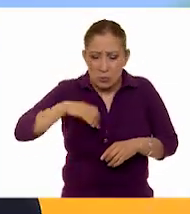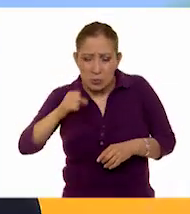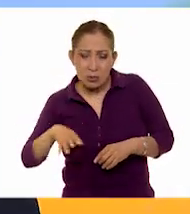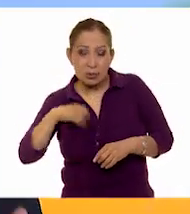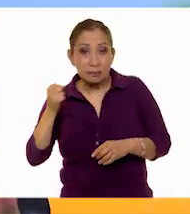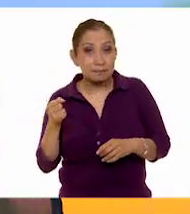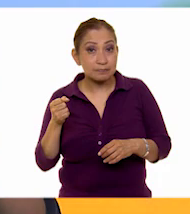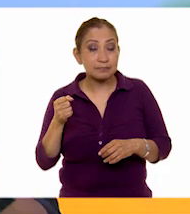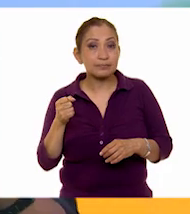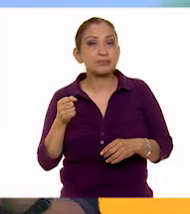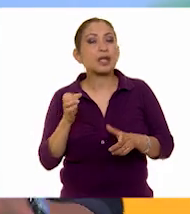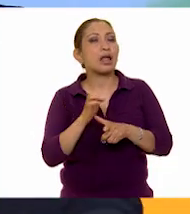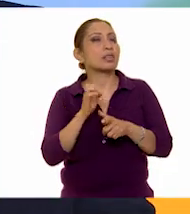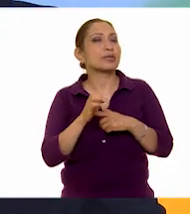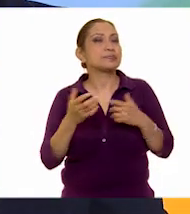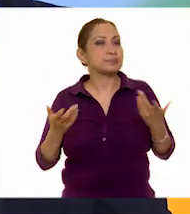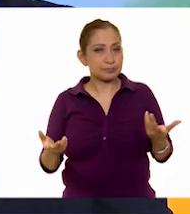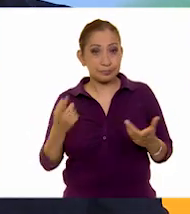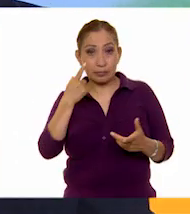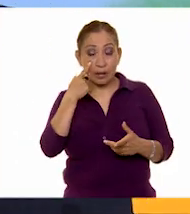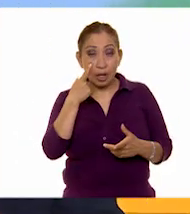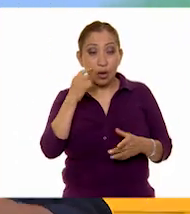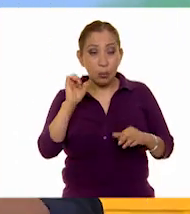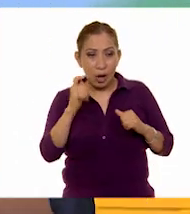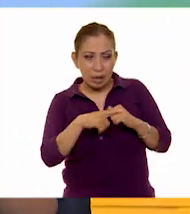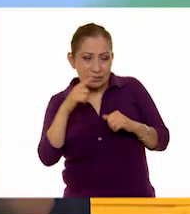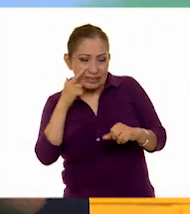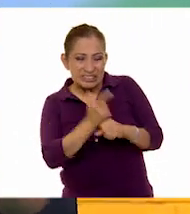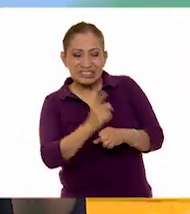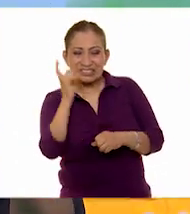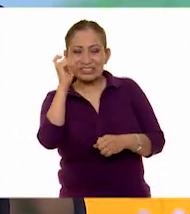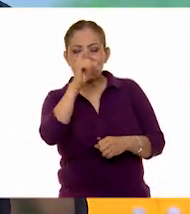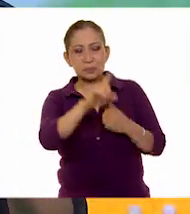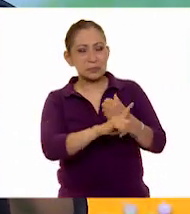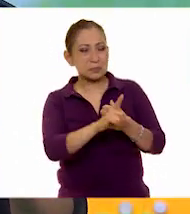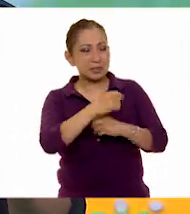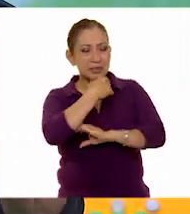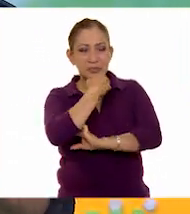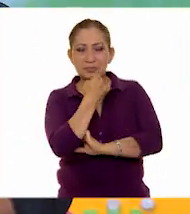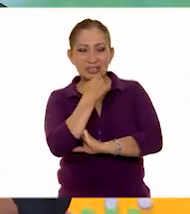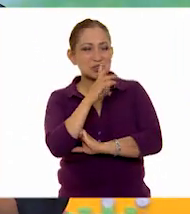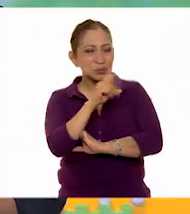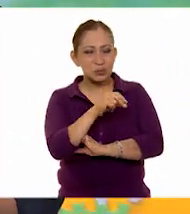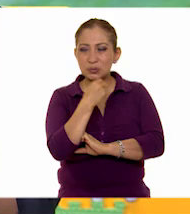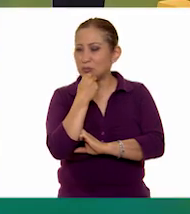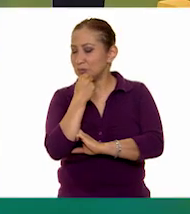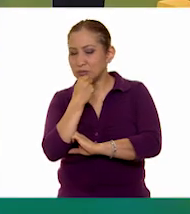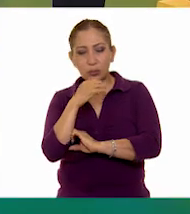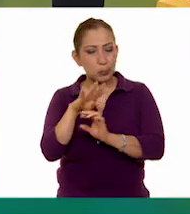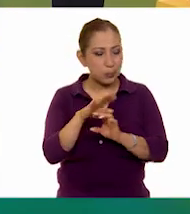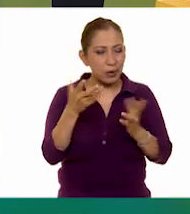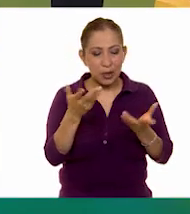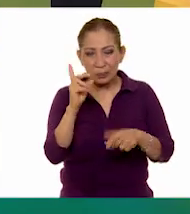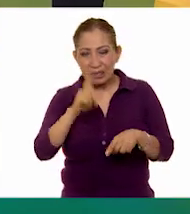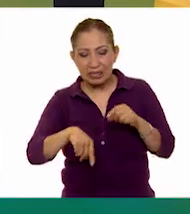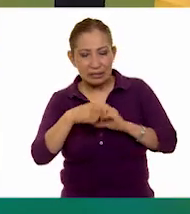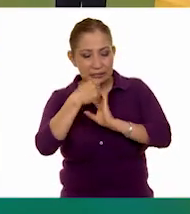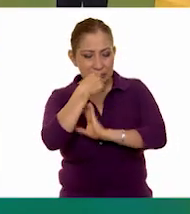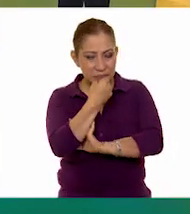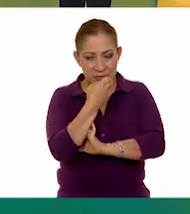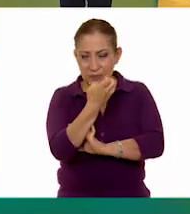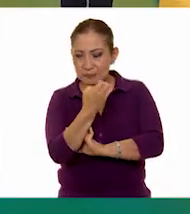claro! Entonces, resolver una pequeña situación que no es la ideal o la planeada día con día sería